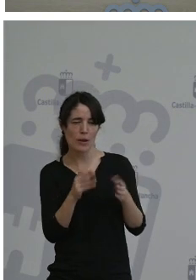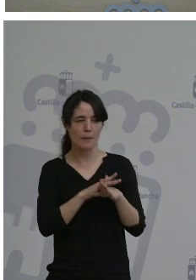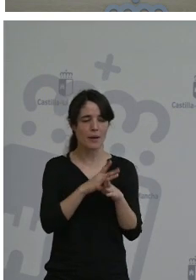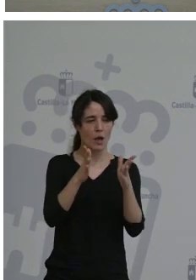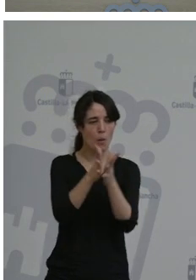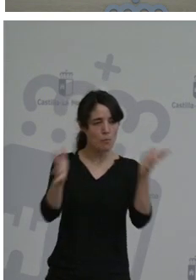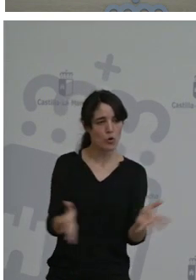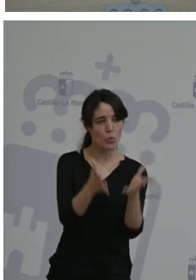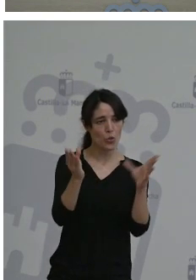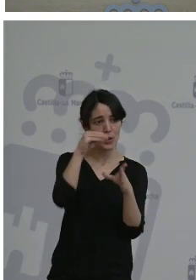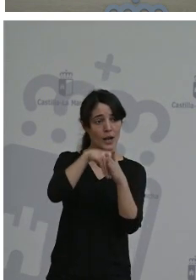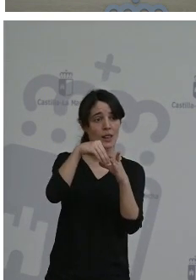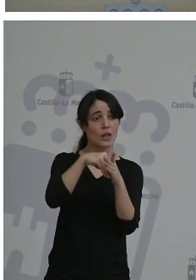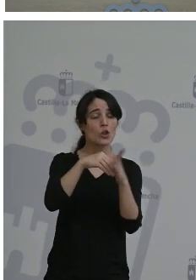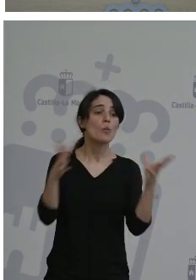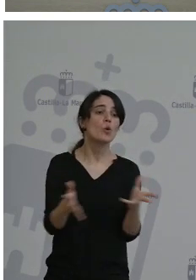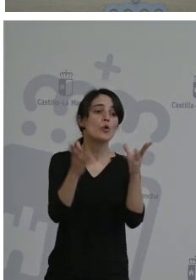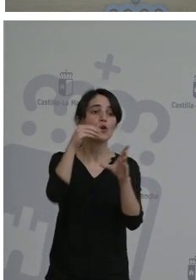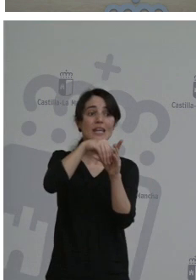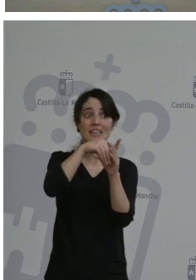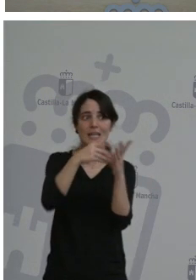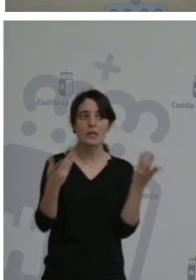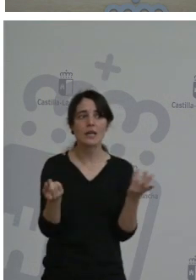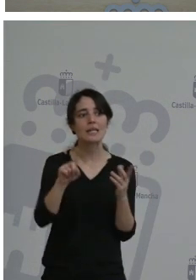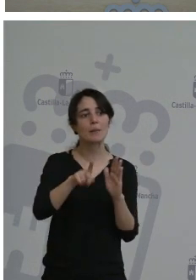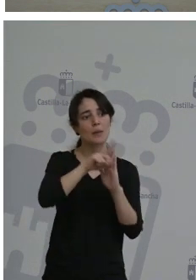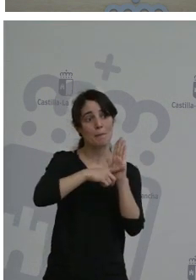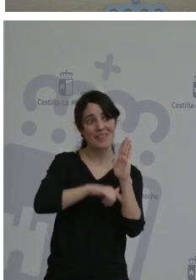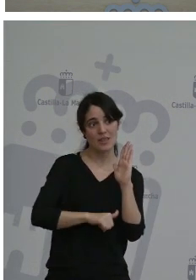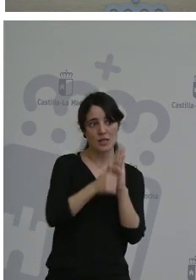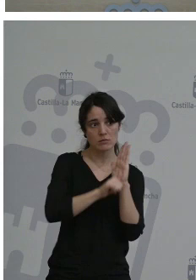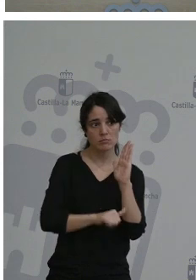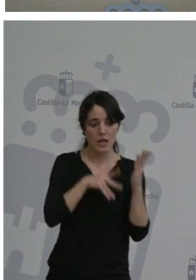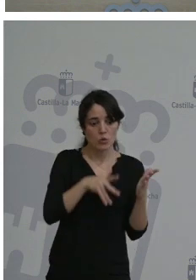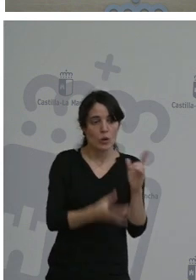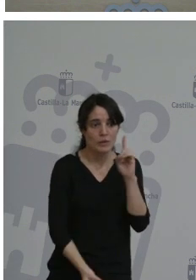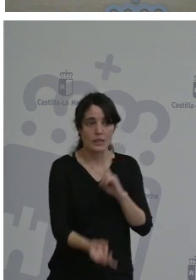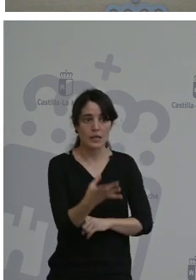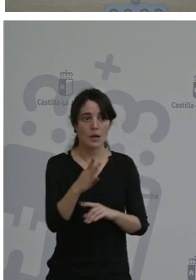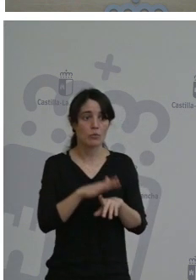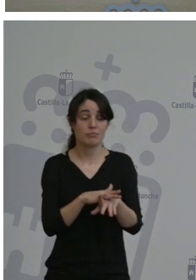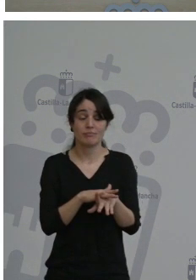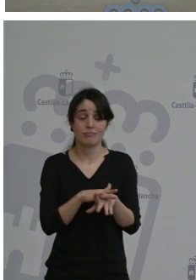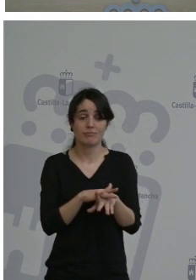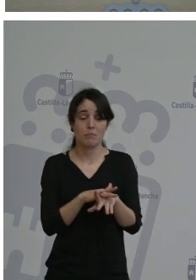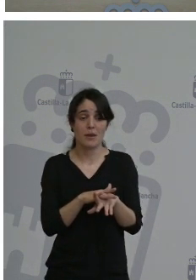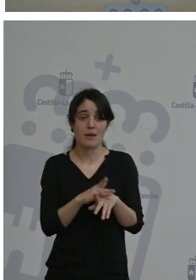y qué medidas son las que ahora mismo estamos poniendo para facilitar ese acceso, que la verdad son bastante pocas.